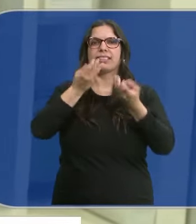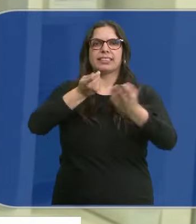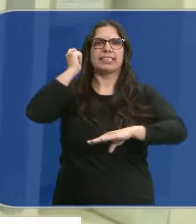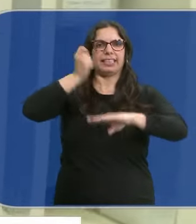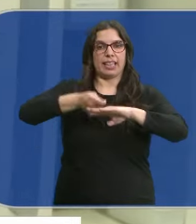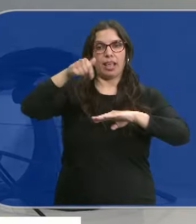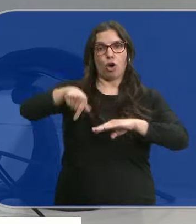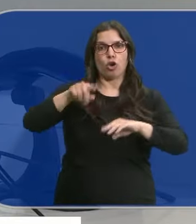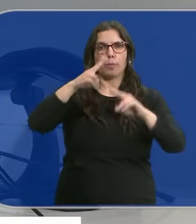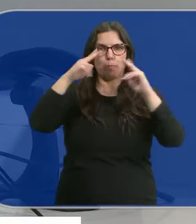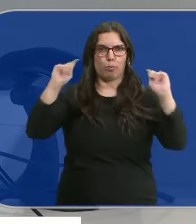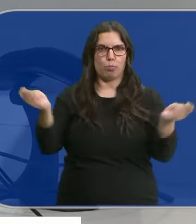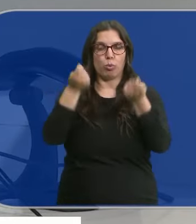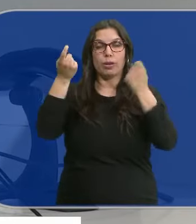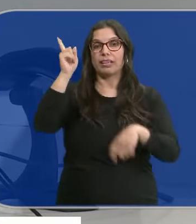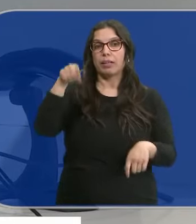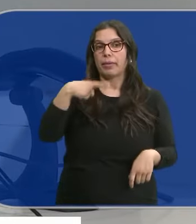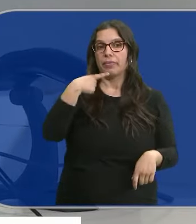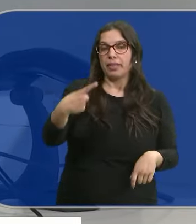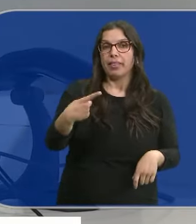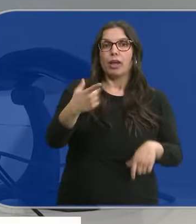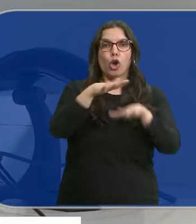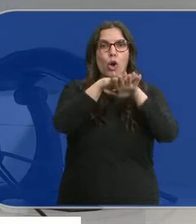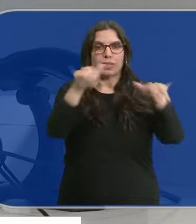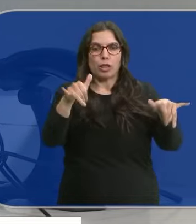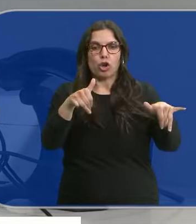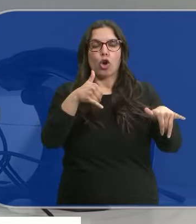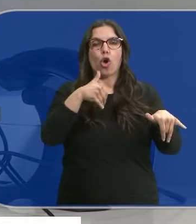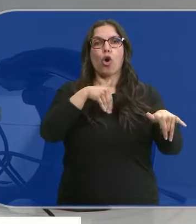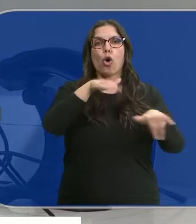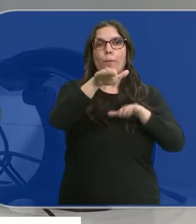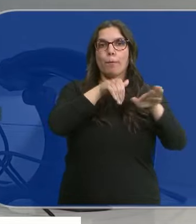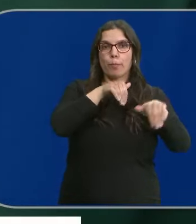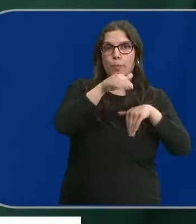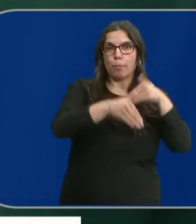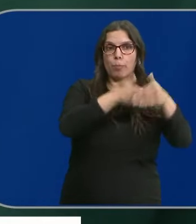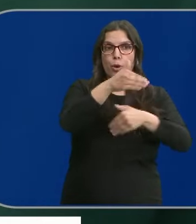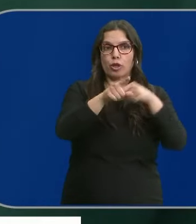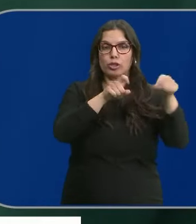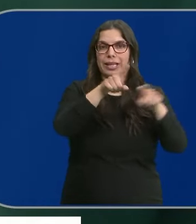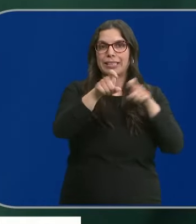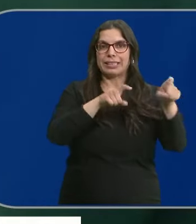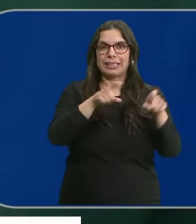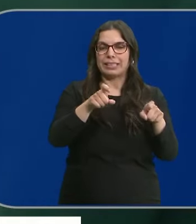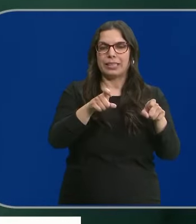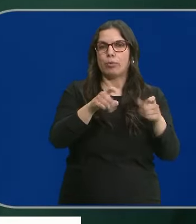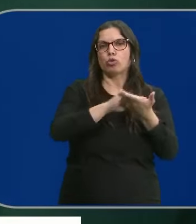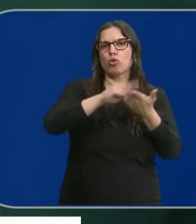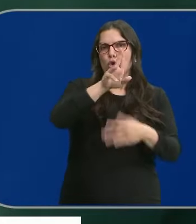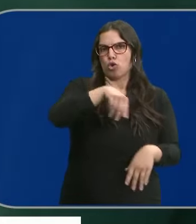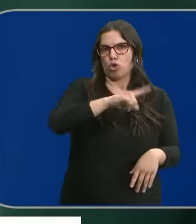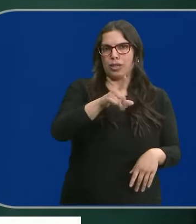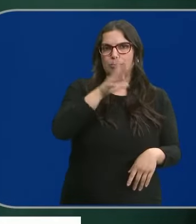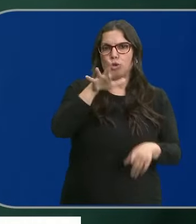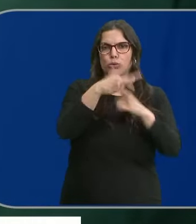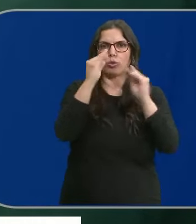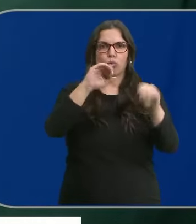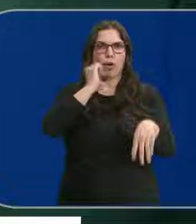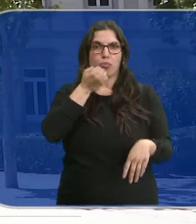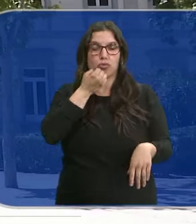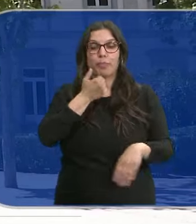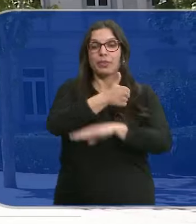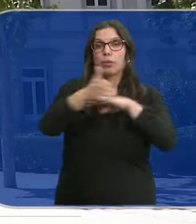sentencia conocida hoy que señala también que cualquier compensación o proceso selectivo no soluciona el carácter abusivo de su situación. Esto contradice